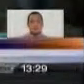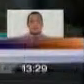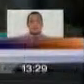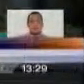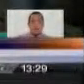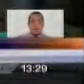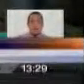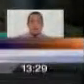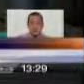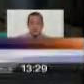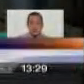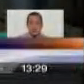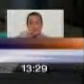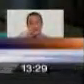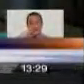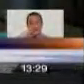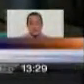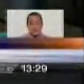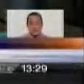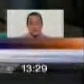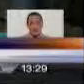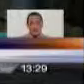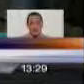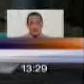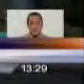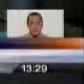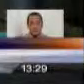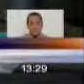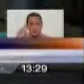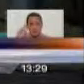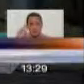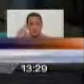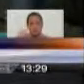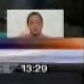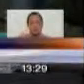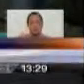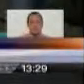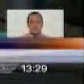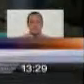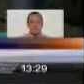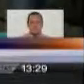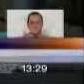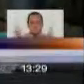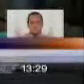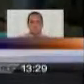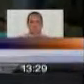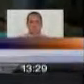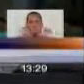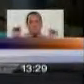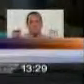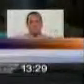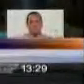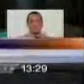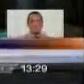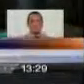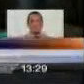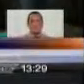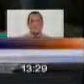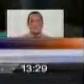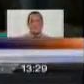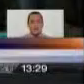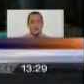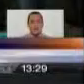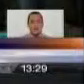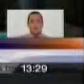Lamento de veras que en este contexto político este escándalo pretenda